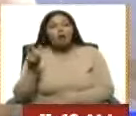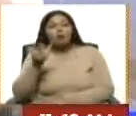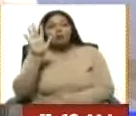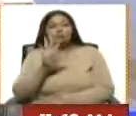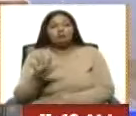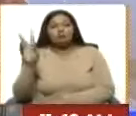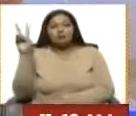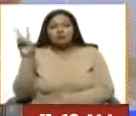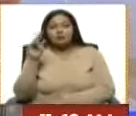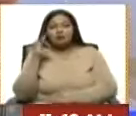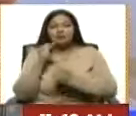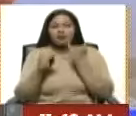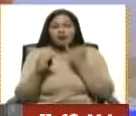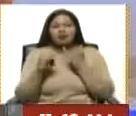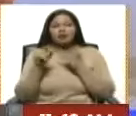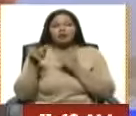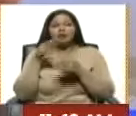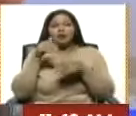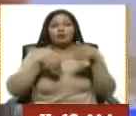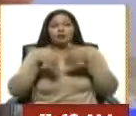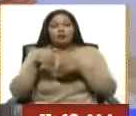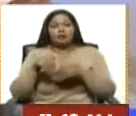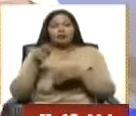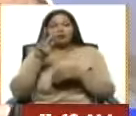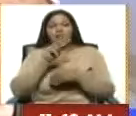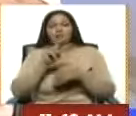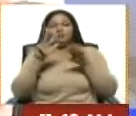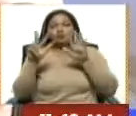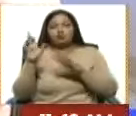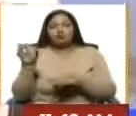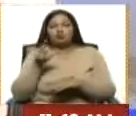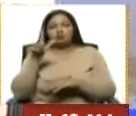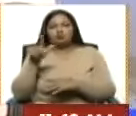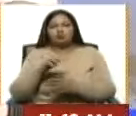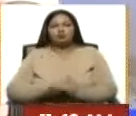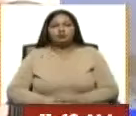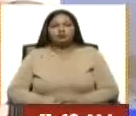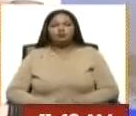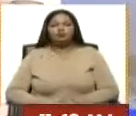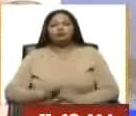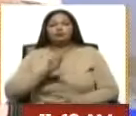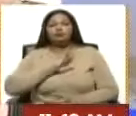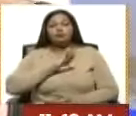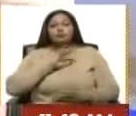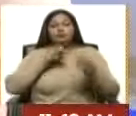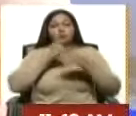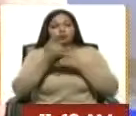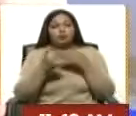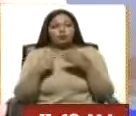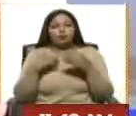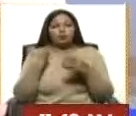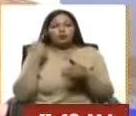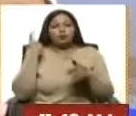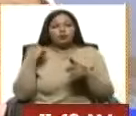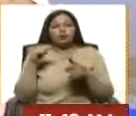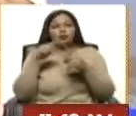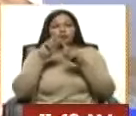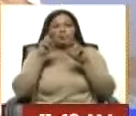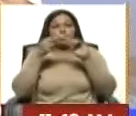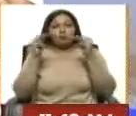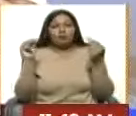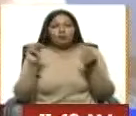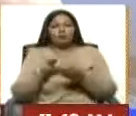venezolano, que al final es el que va a votar el 28 de julio, de que con mi proyecto yo puedo tener la paz, yo